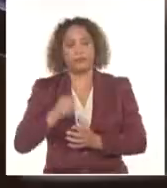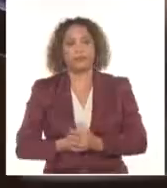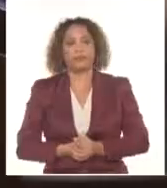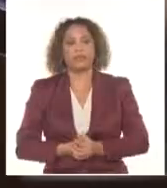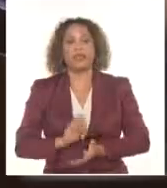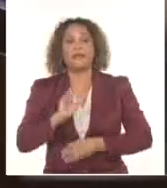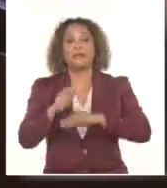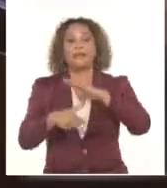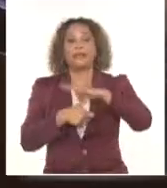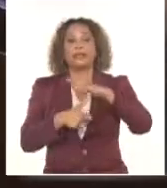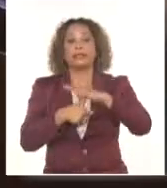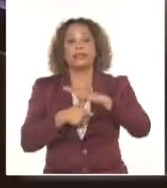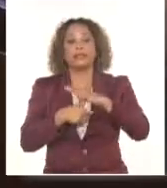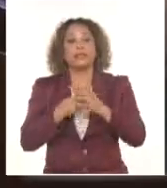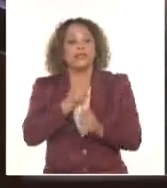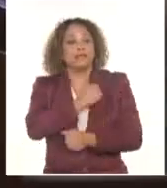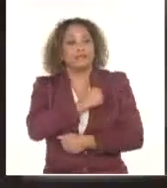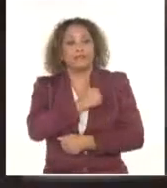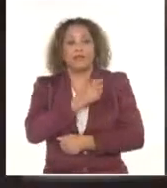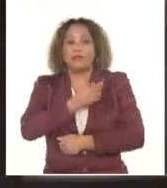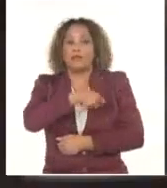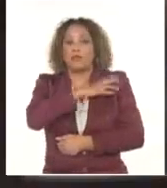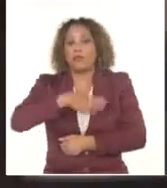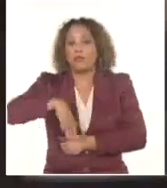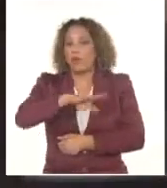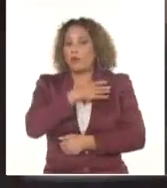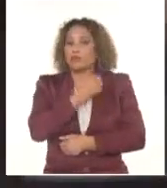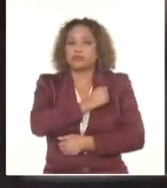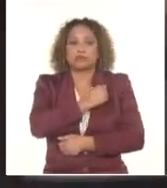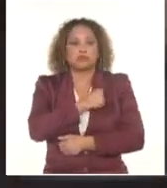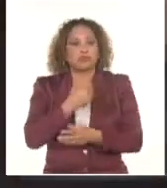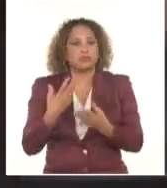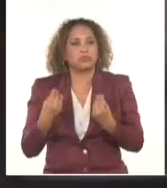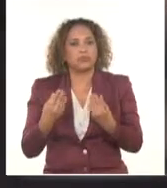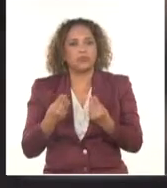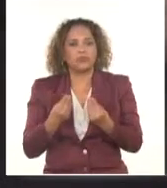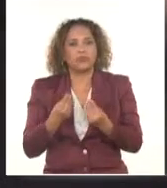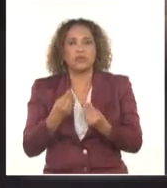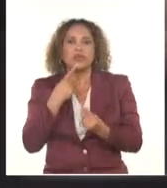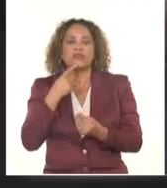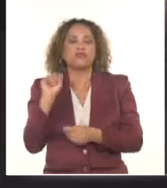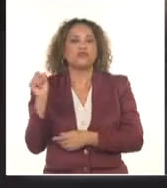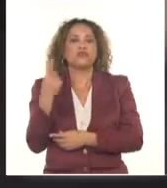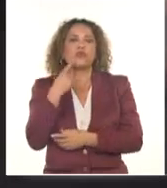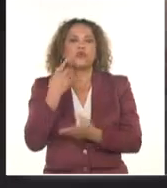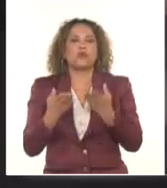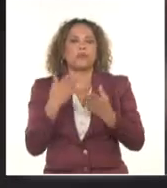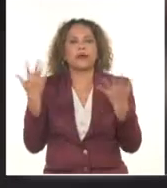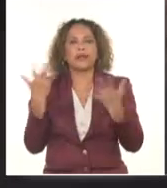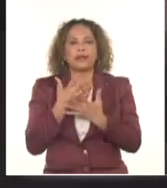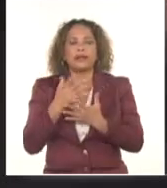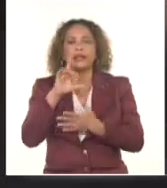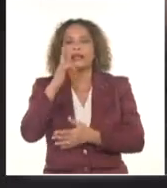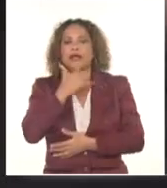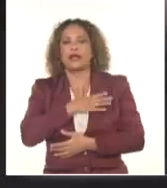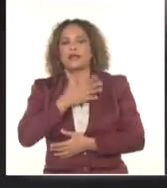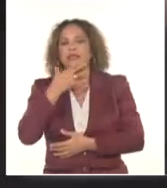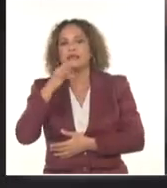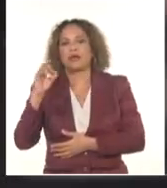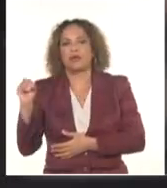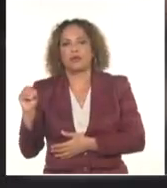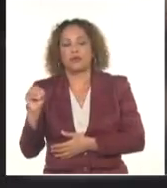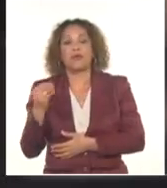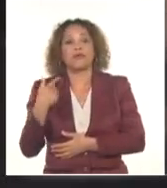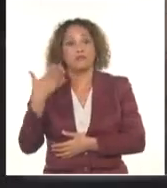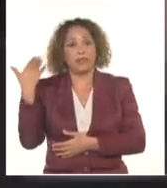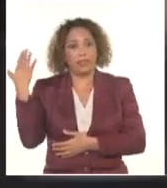más querido solo comparable con Lázaro Cárdenas el que